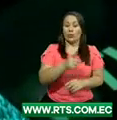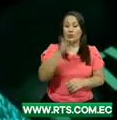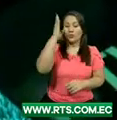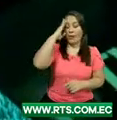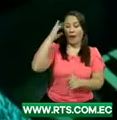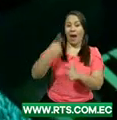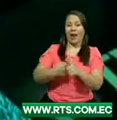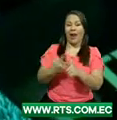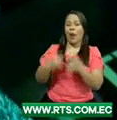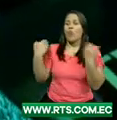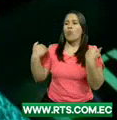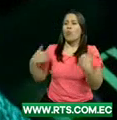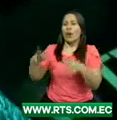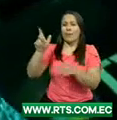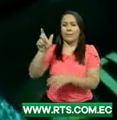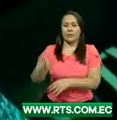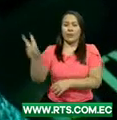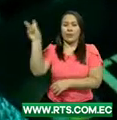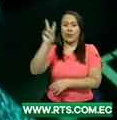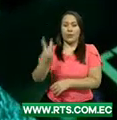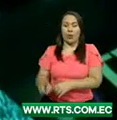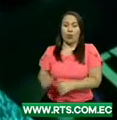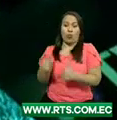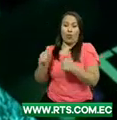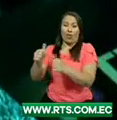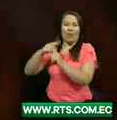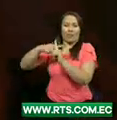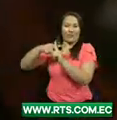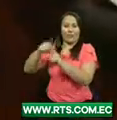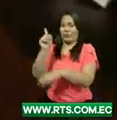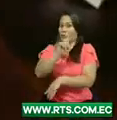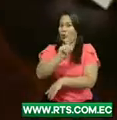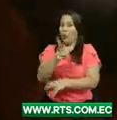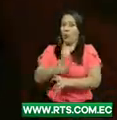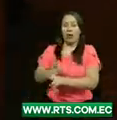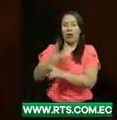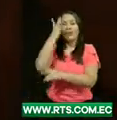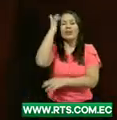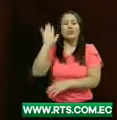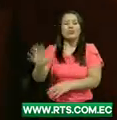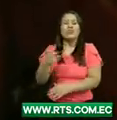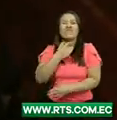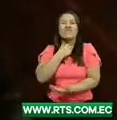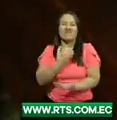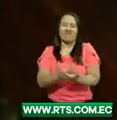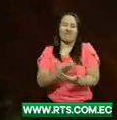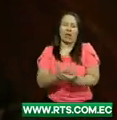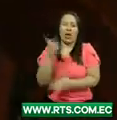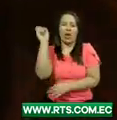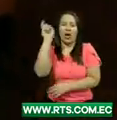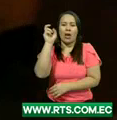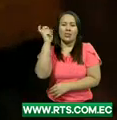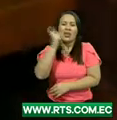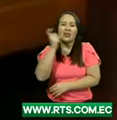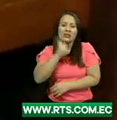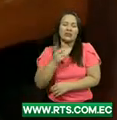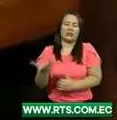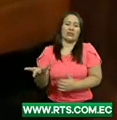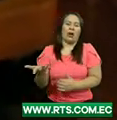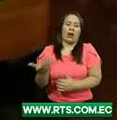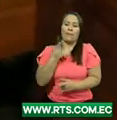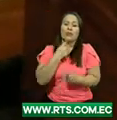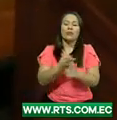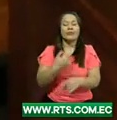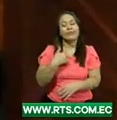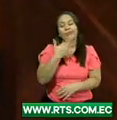arrendar que no todos los venezolanos son buenos con la voz entrecortada el jefe de esta familia lamentó haber rentado la habitación a este